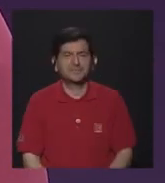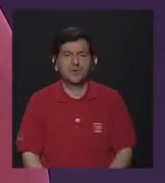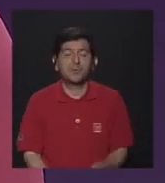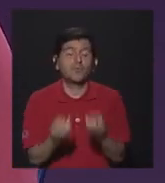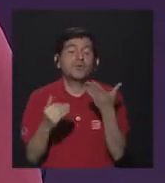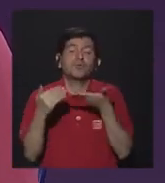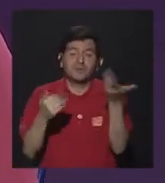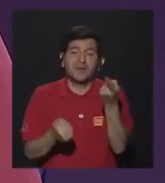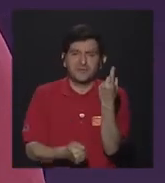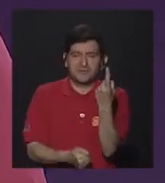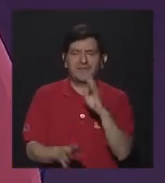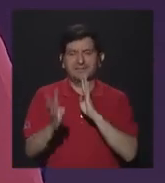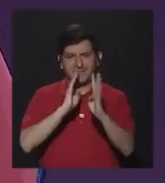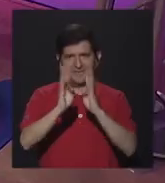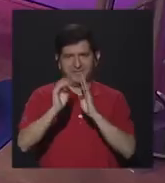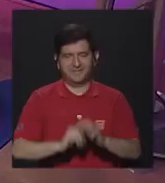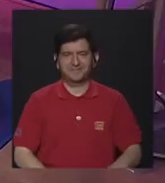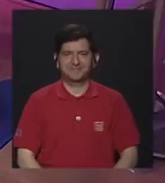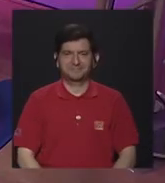muchas cosas por decir